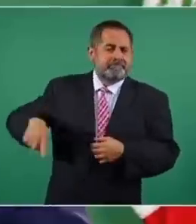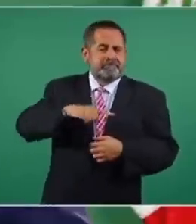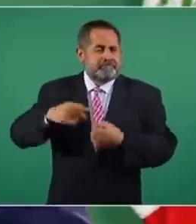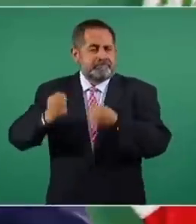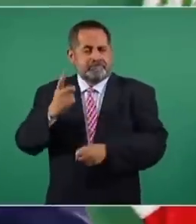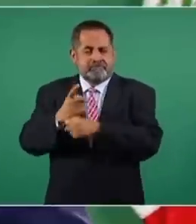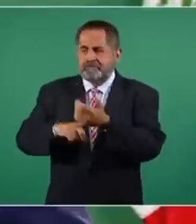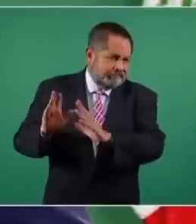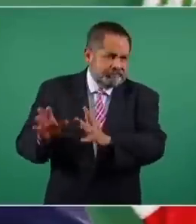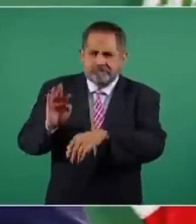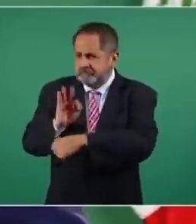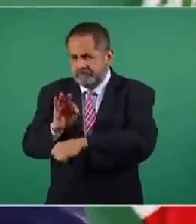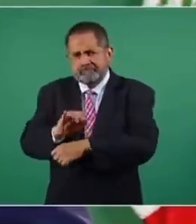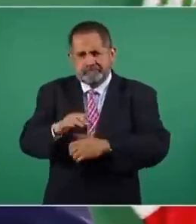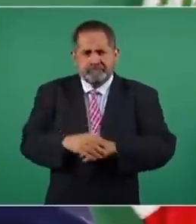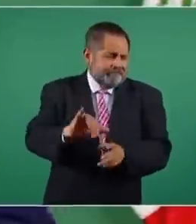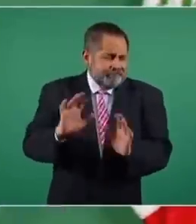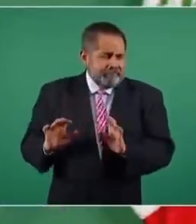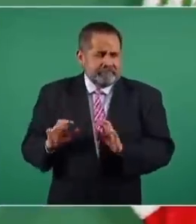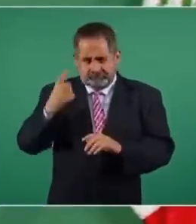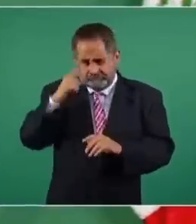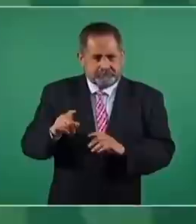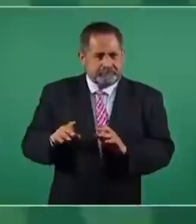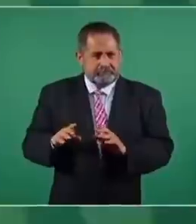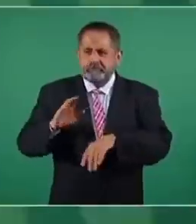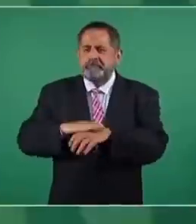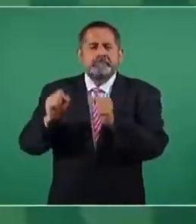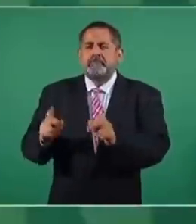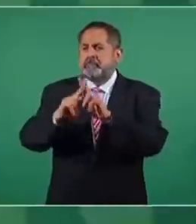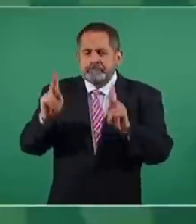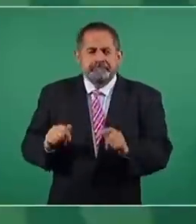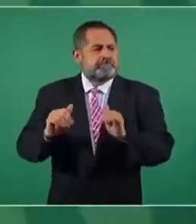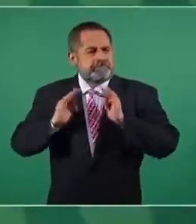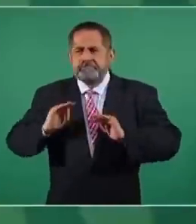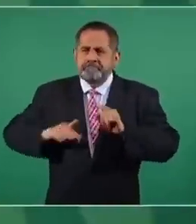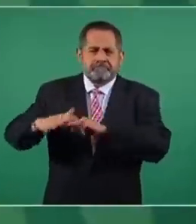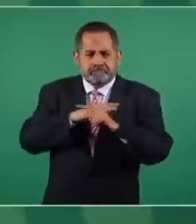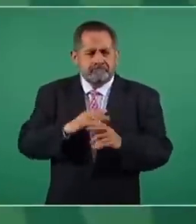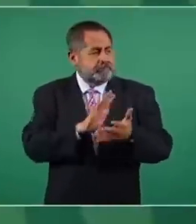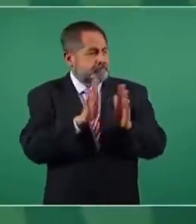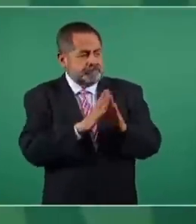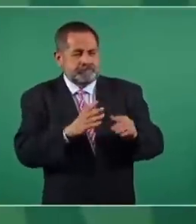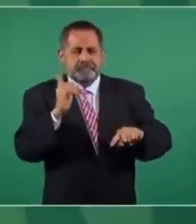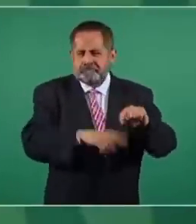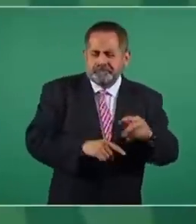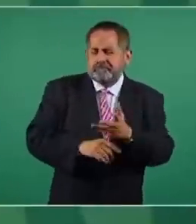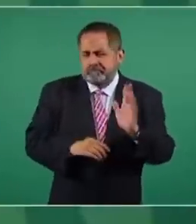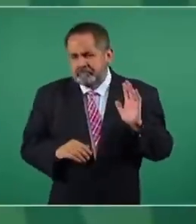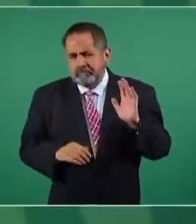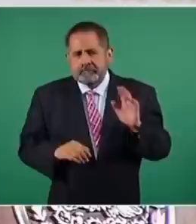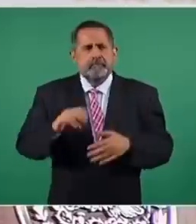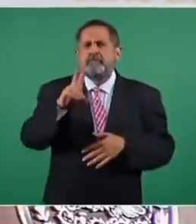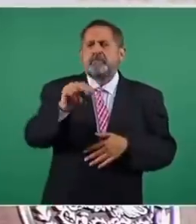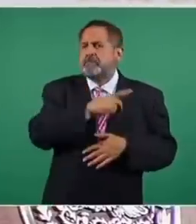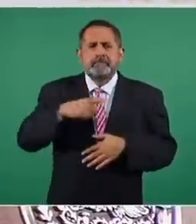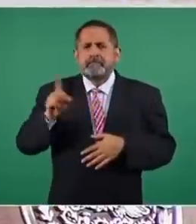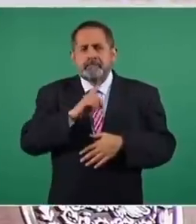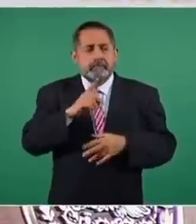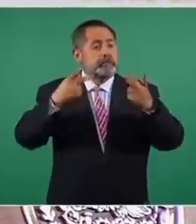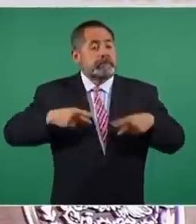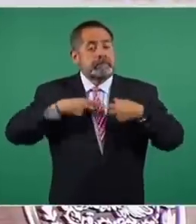de la seguridad de los estados, la seguridad nacional, para garantizar la paz, la tranquilidad, enfrentar la delincuencia organizada. Pero no puede